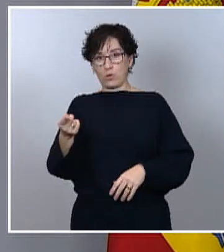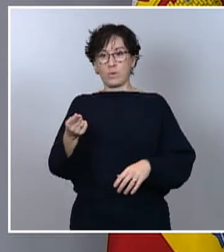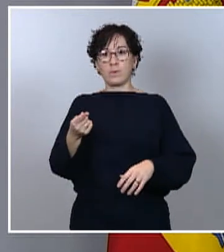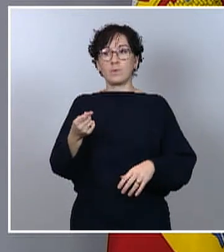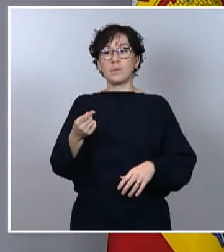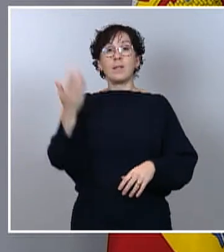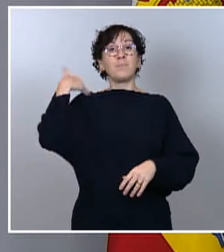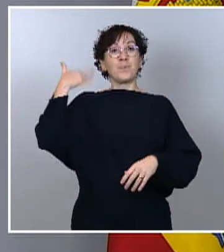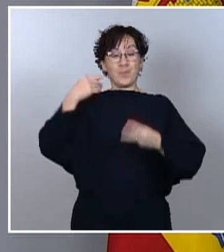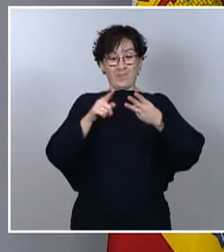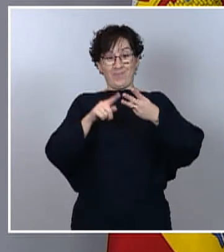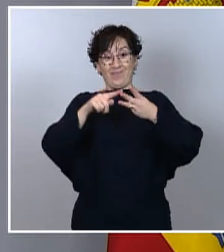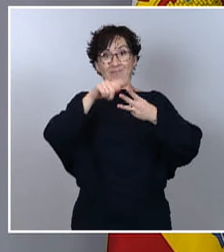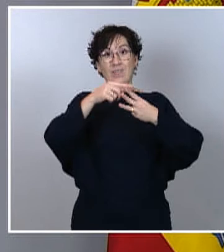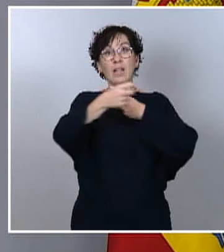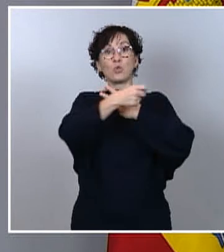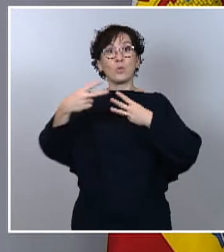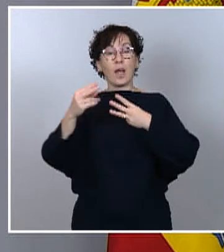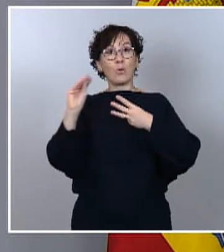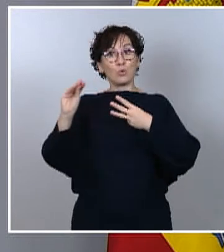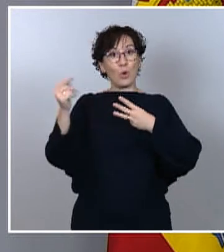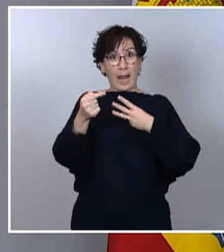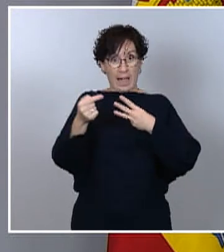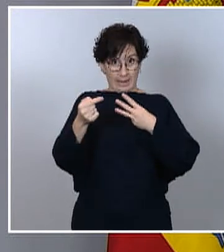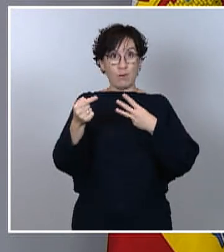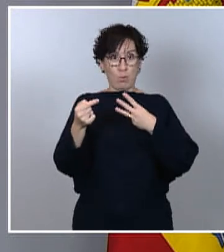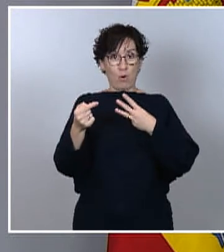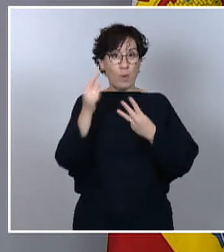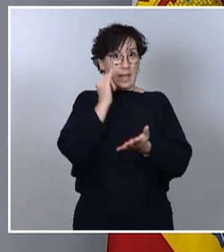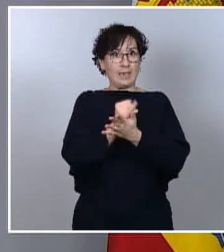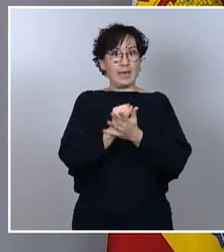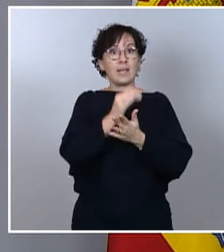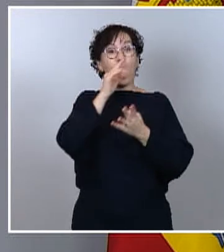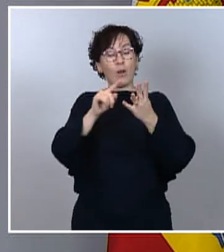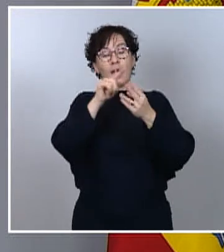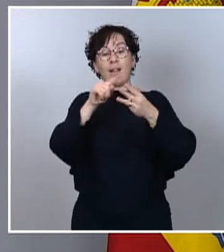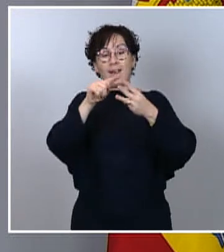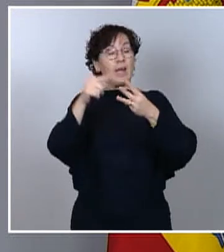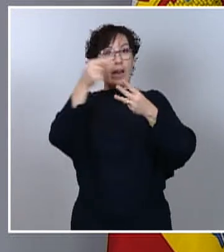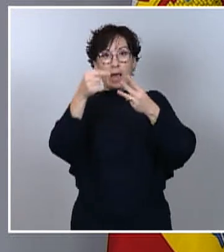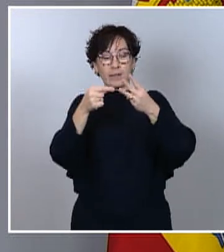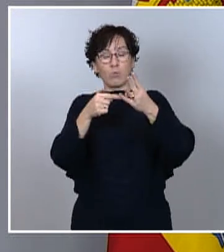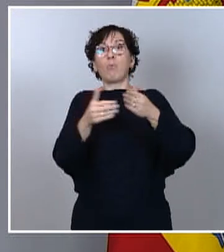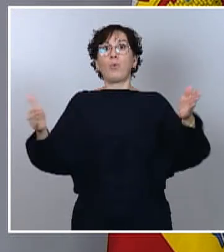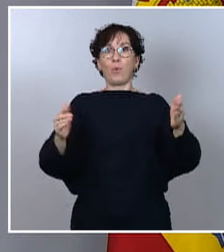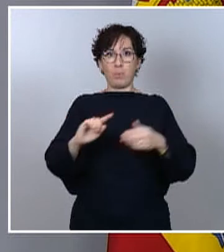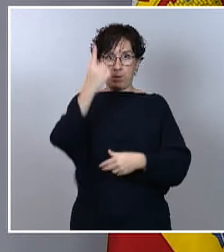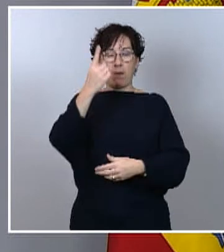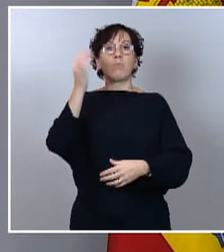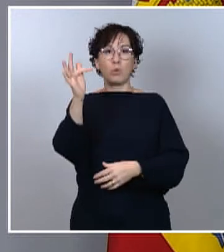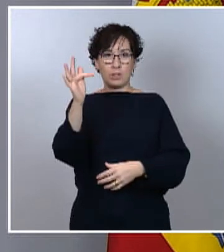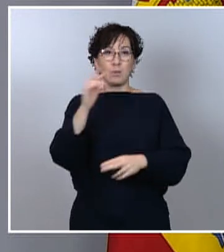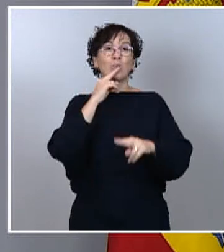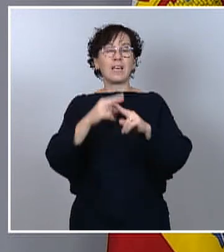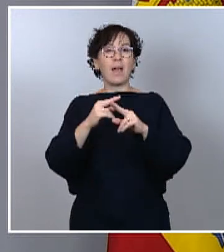en las 3 rondas anteriores, ahora son positivas por primera vez. Es lo que llamamos la tasa de seroconversión. En este